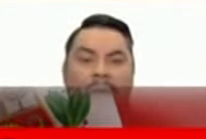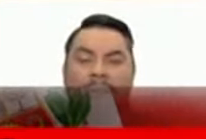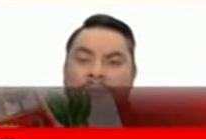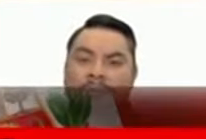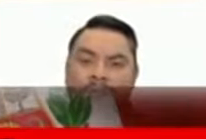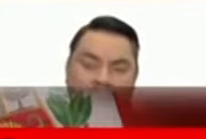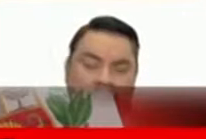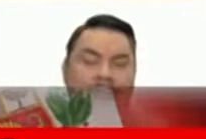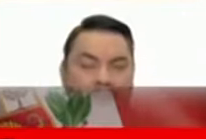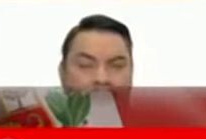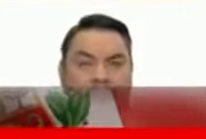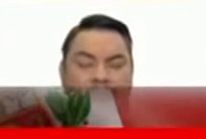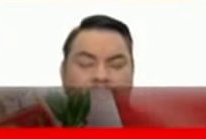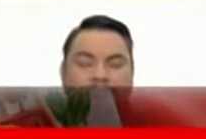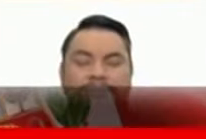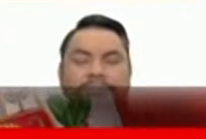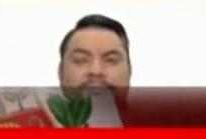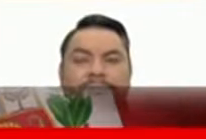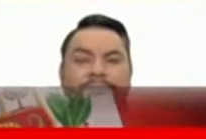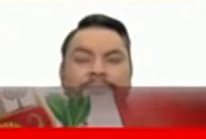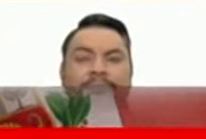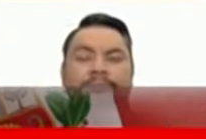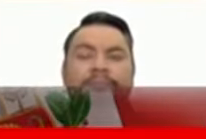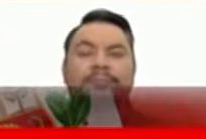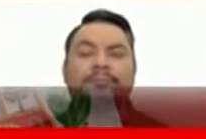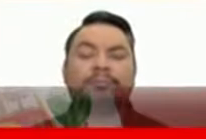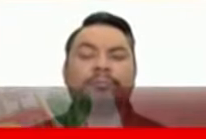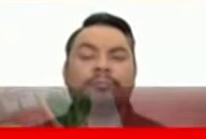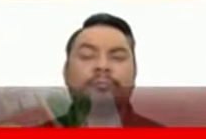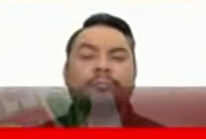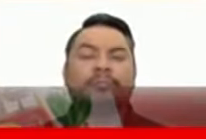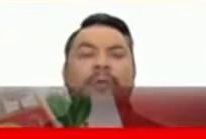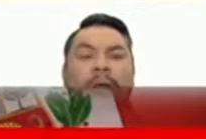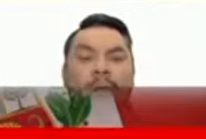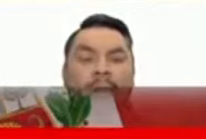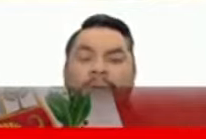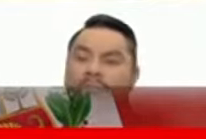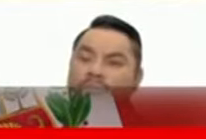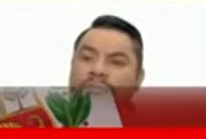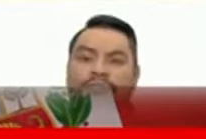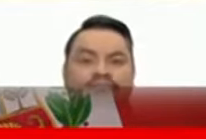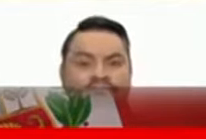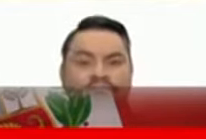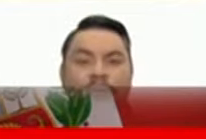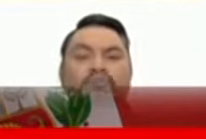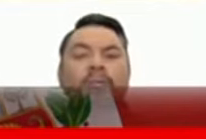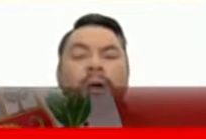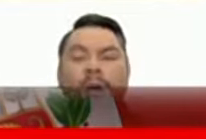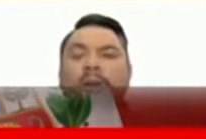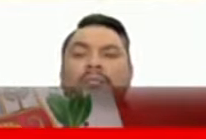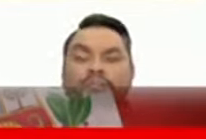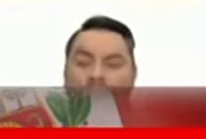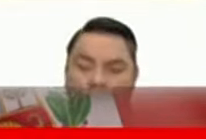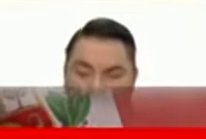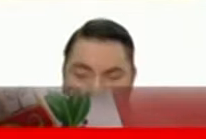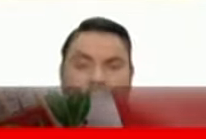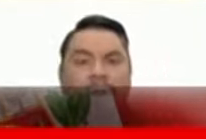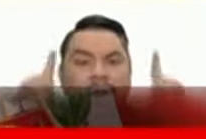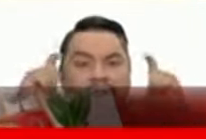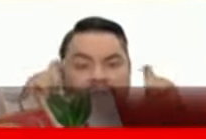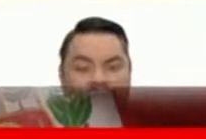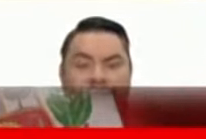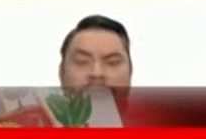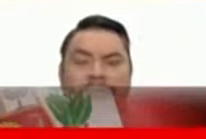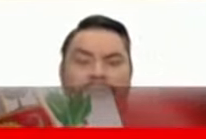gabinete. A continuación, invitamos a los señores ministros de Estado que han juramentado esta tarde hoy, 3 de septiembre. El despacho